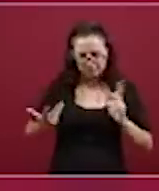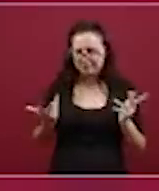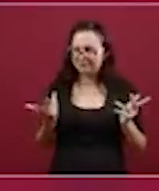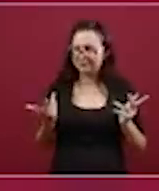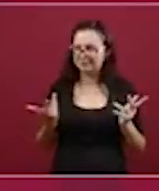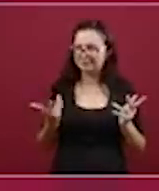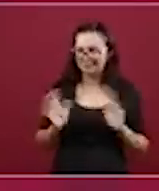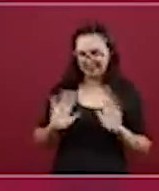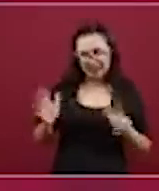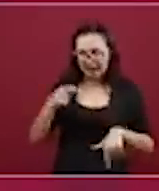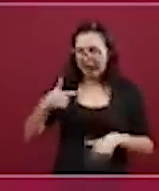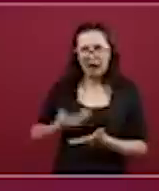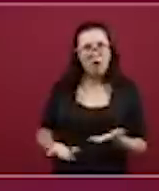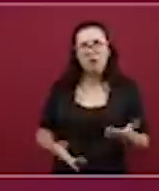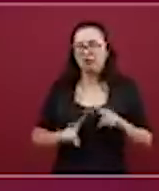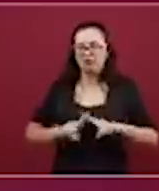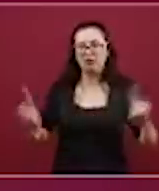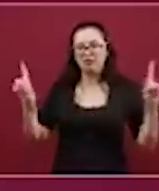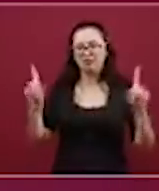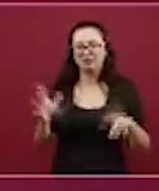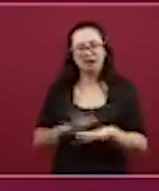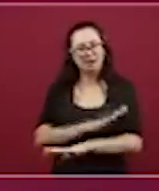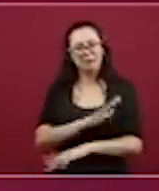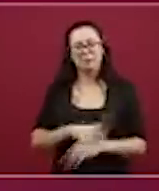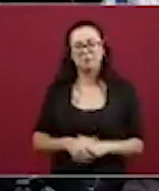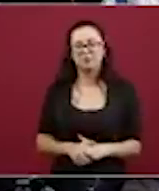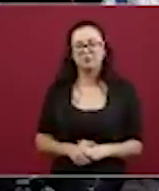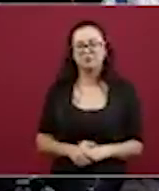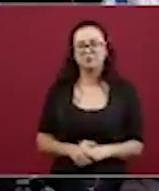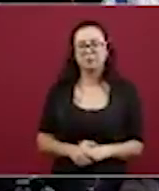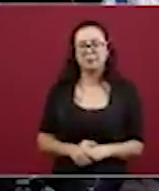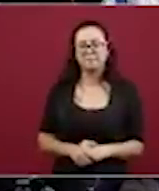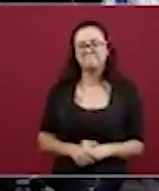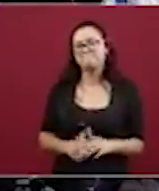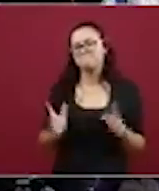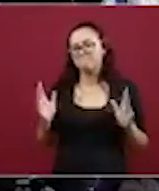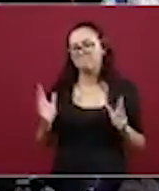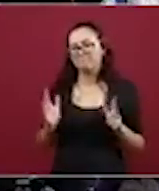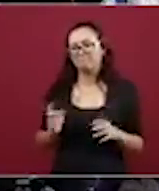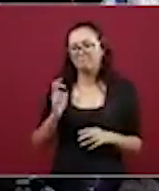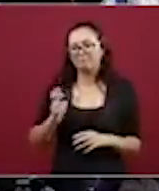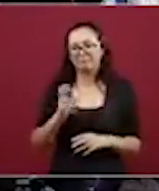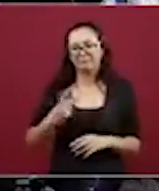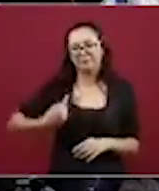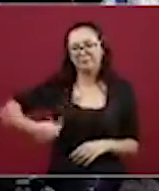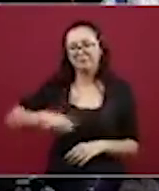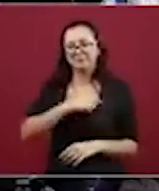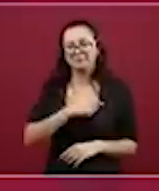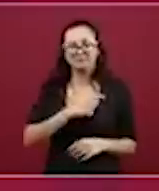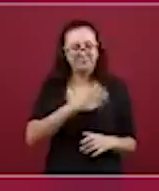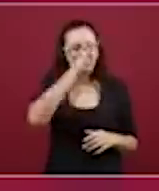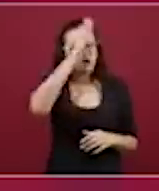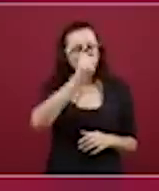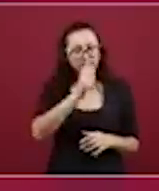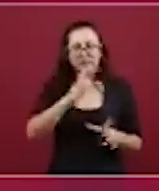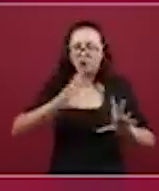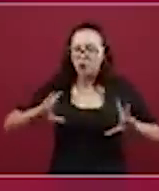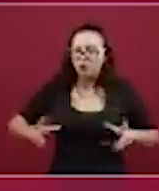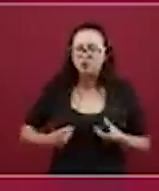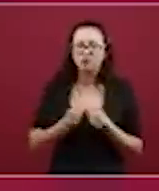es esto otra cosa. Por eso ahorita que acordamos aquí, entre todos,